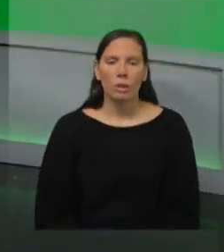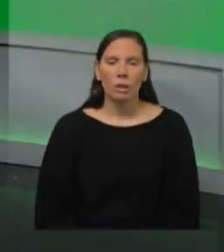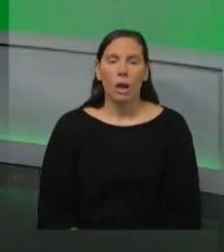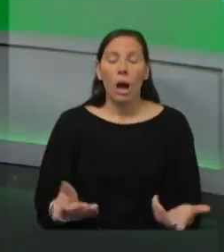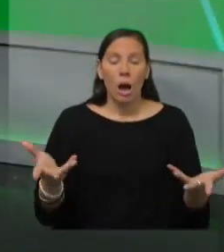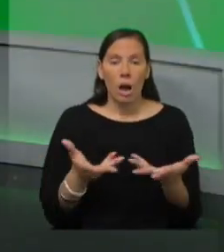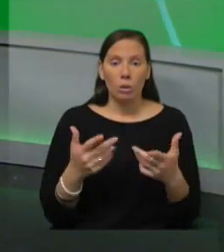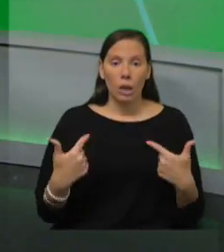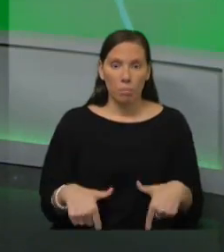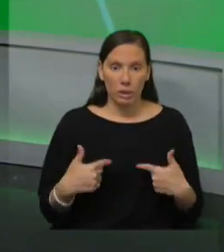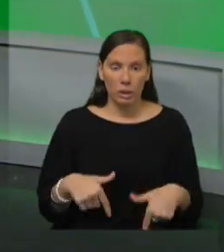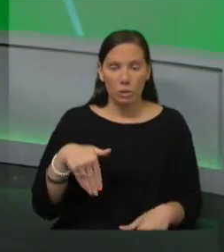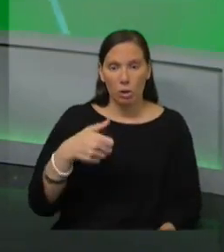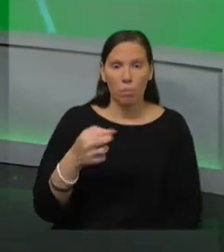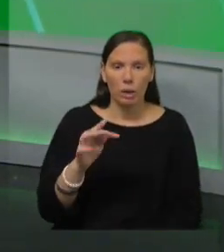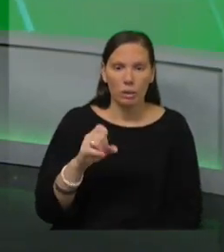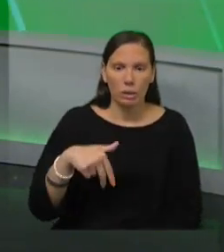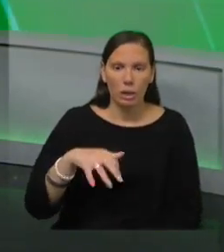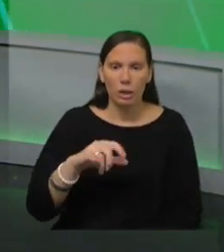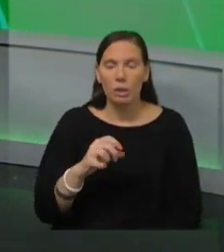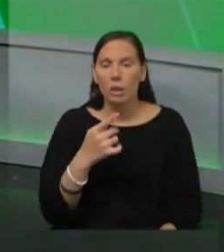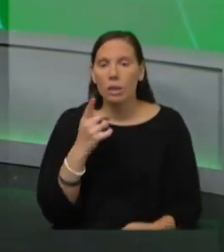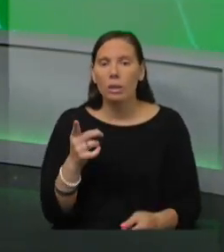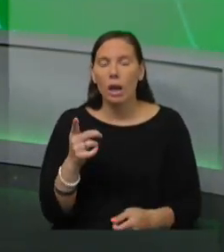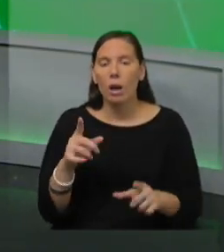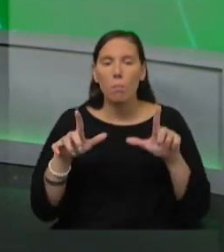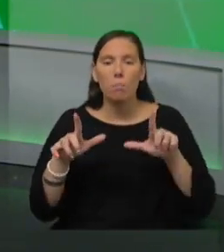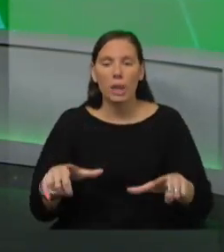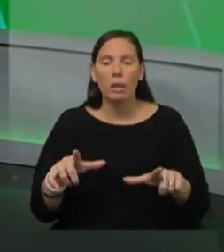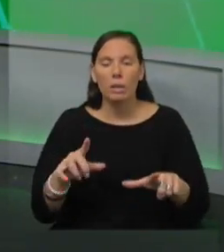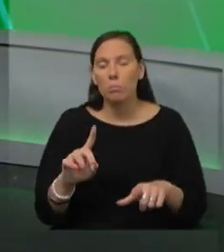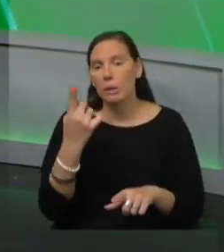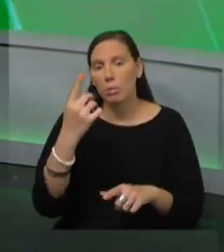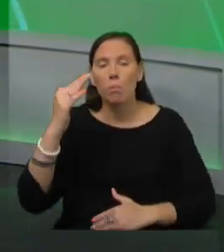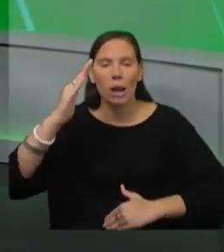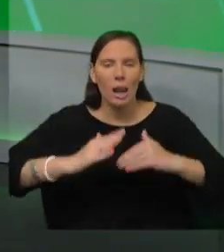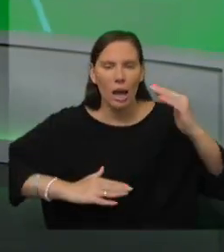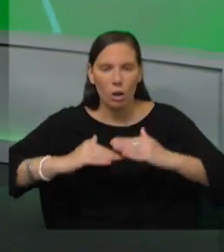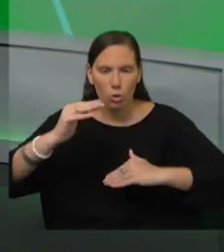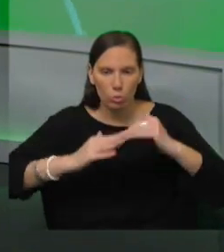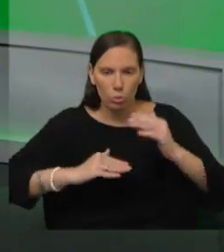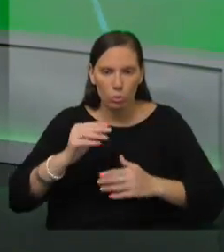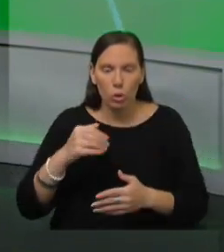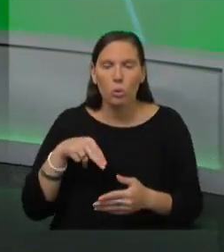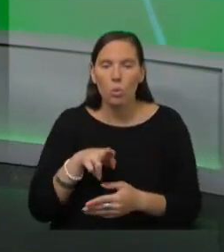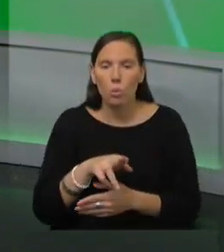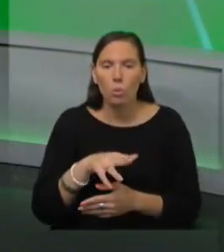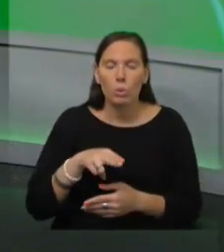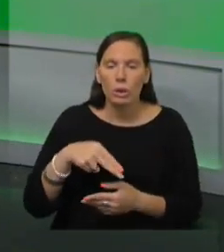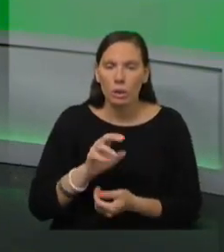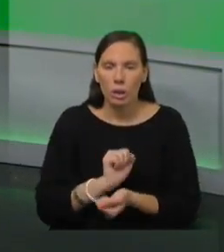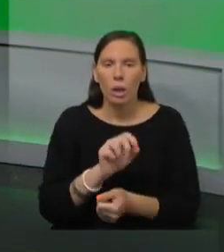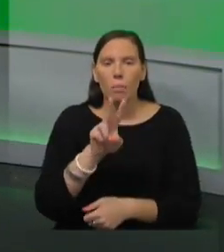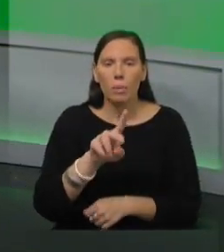esta hora el ministro martinelli participa del acto oficial de colocación de la piedra fundamental para la construcción de las unidades penitenciarias